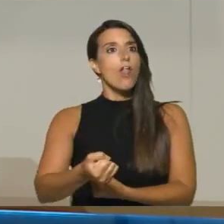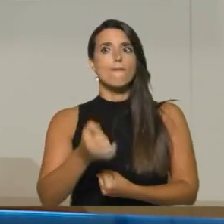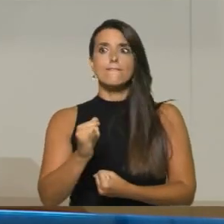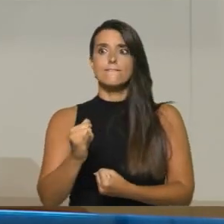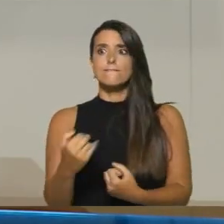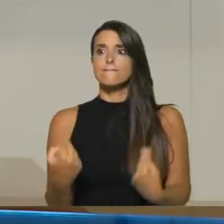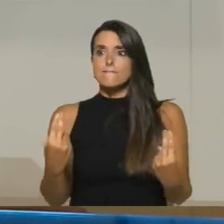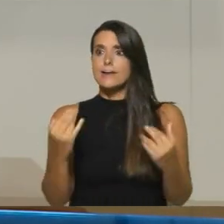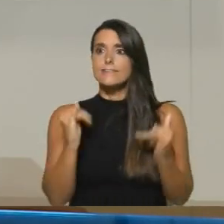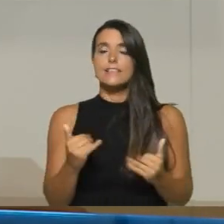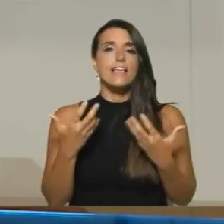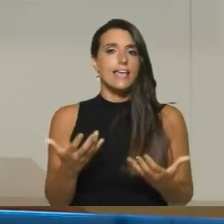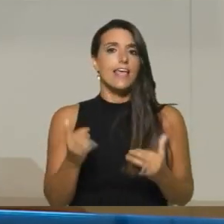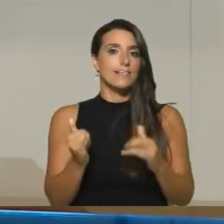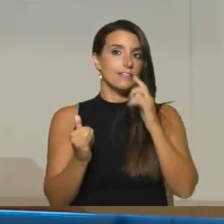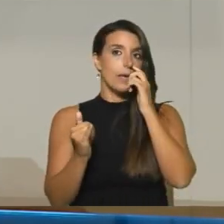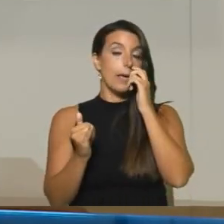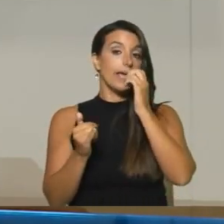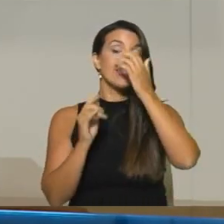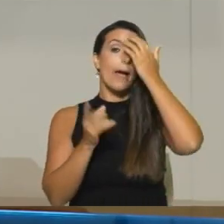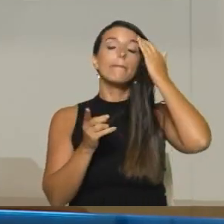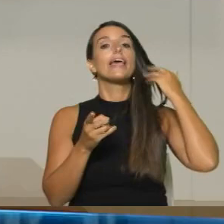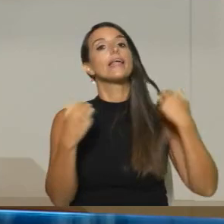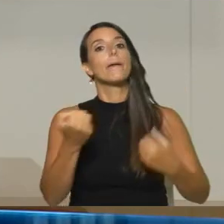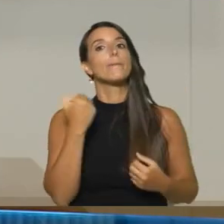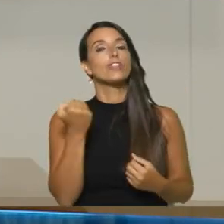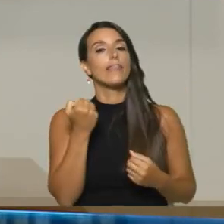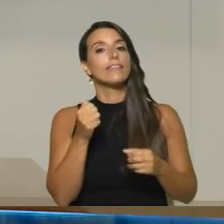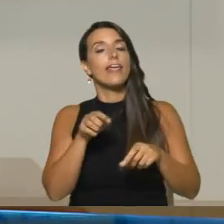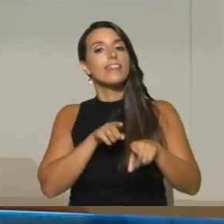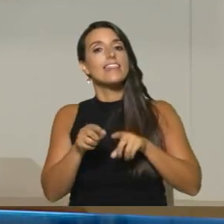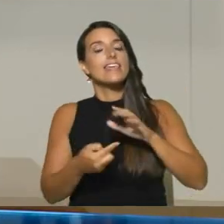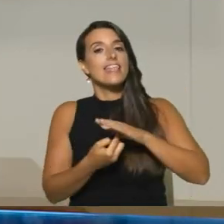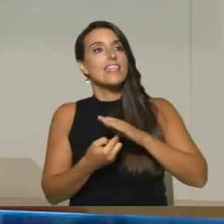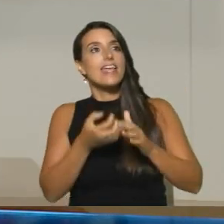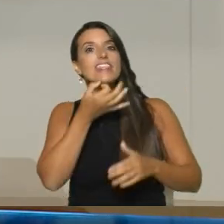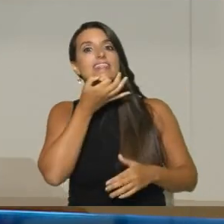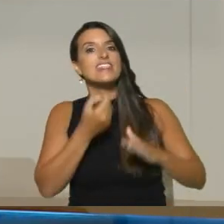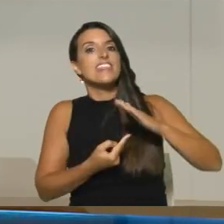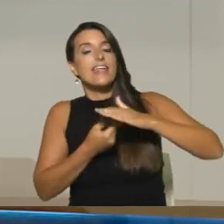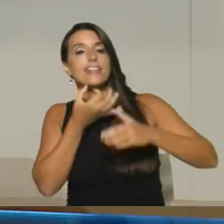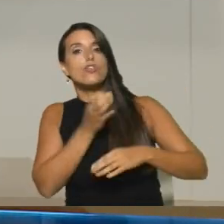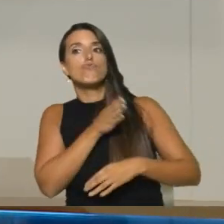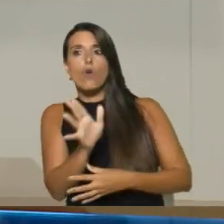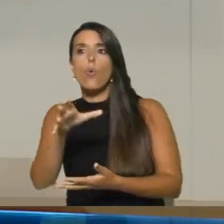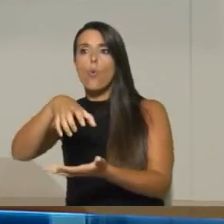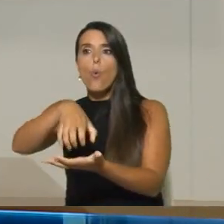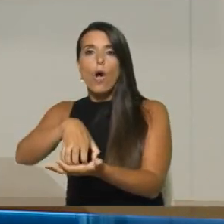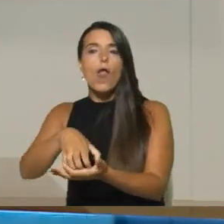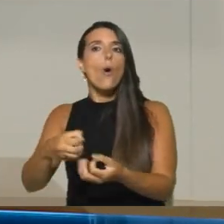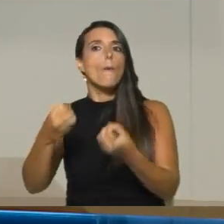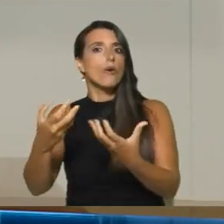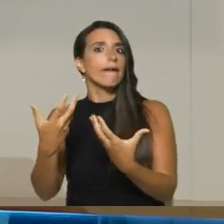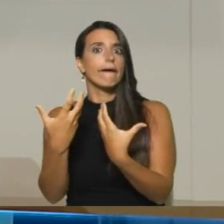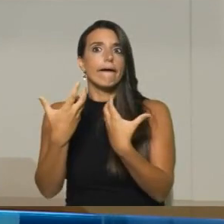abier socio editoriales y vine Incluso un importante dirigente comunista de la cnt cuenta que él iba a la sede popular porque el estado